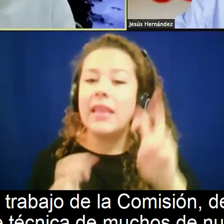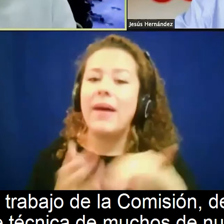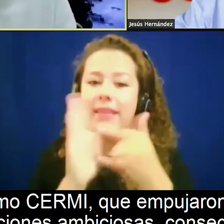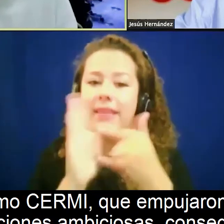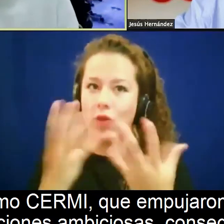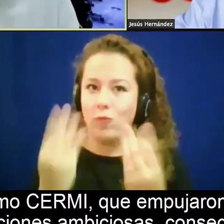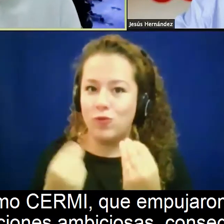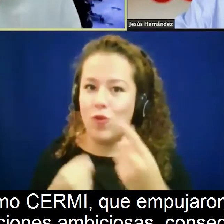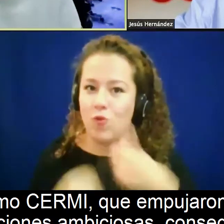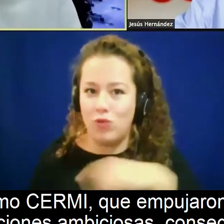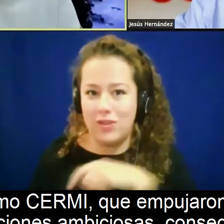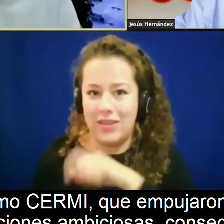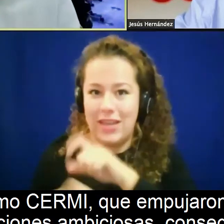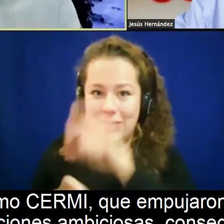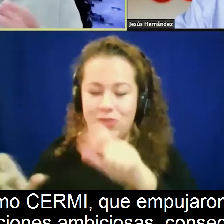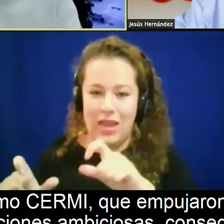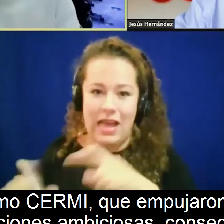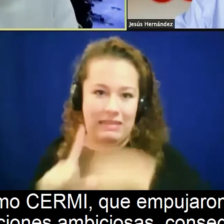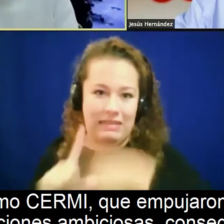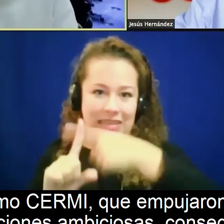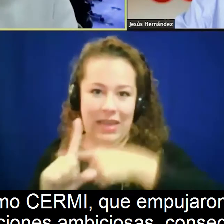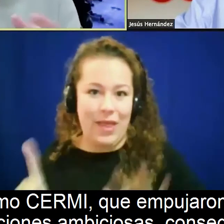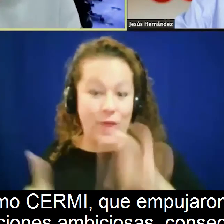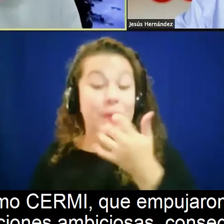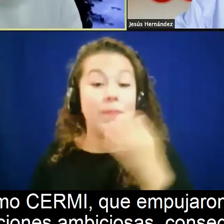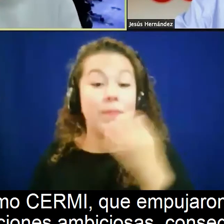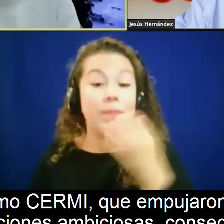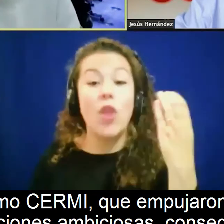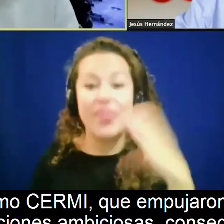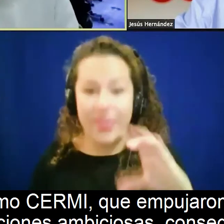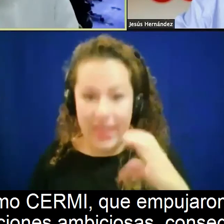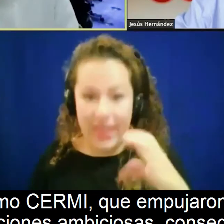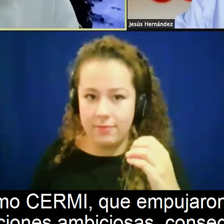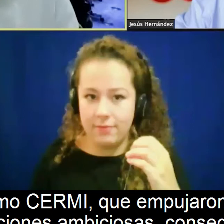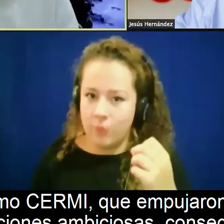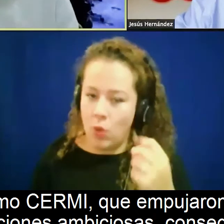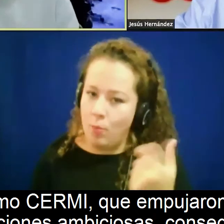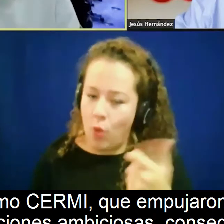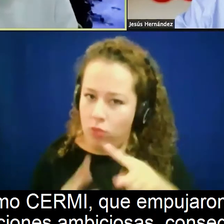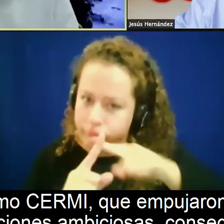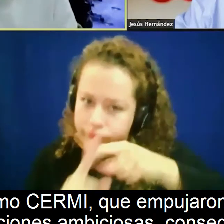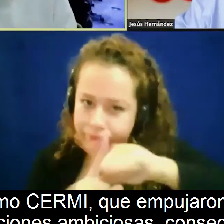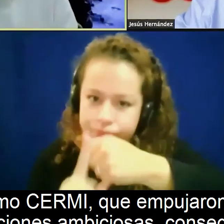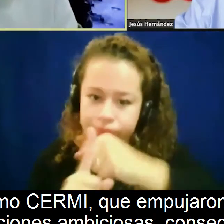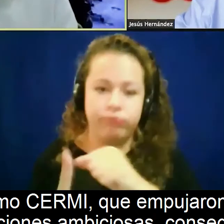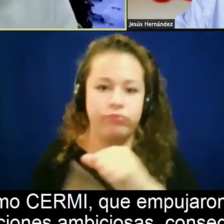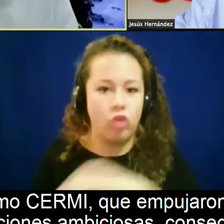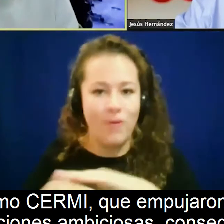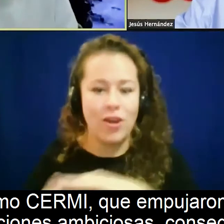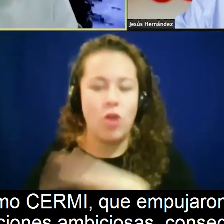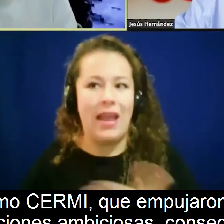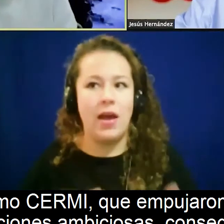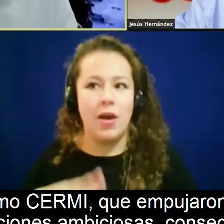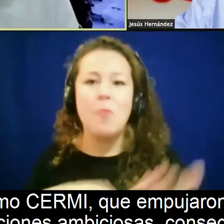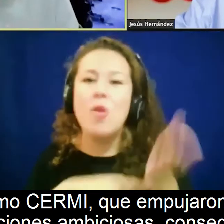miembros a nivel nacional, como en CERMI, que empujaron a los gobiernos para que tuvieran posiciones más ambiciosas, conseguimos salvar y